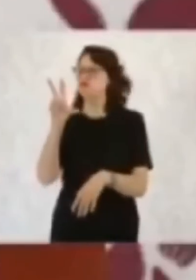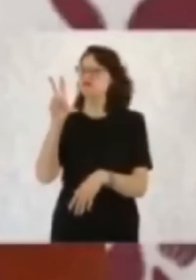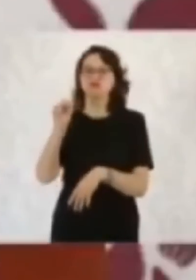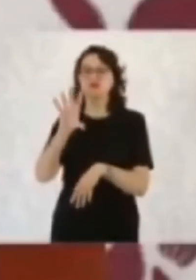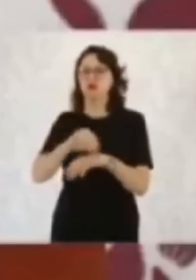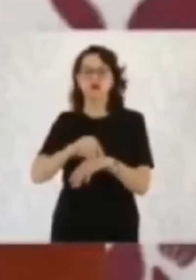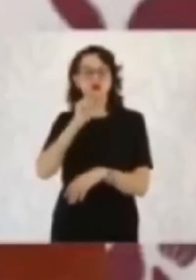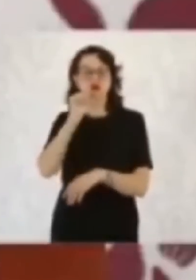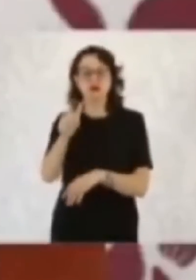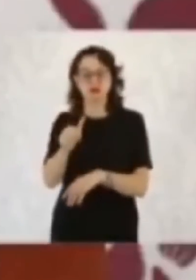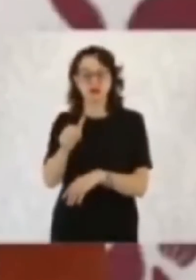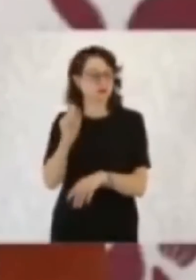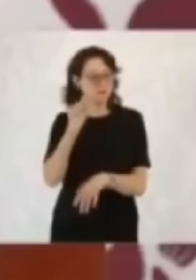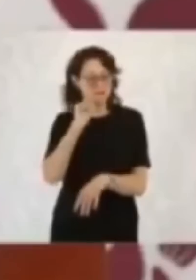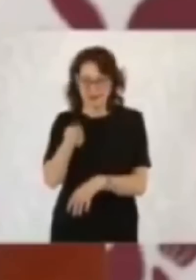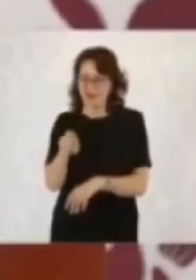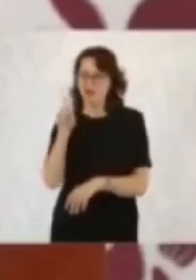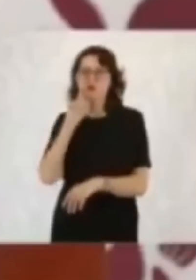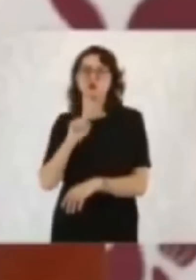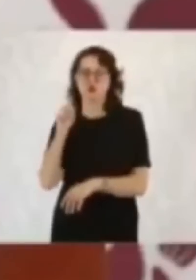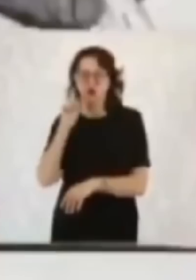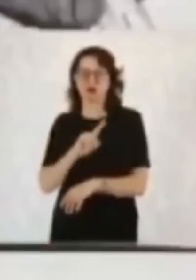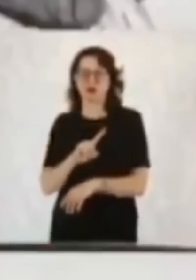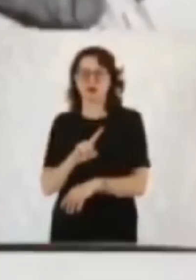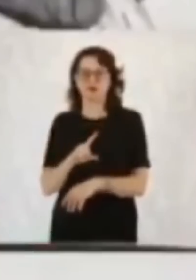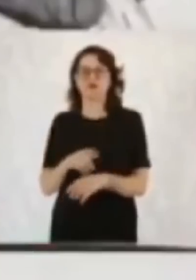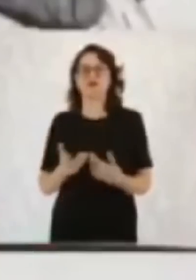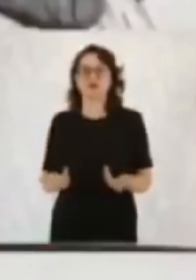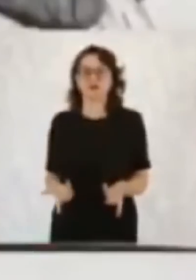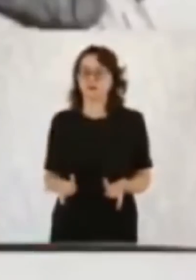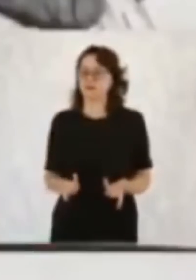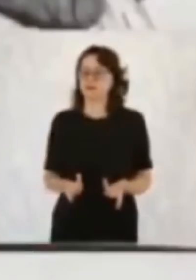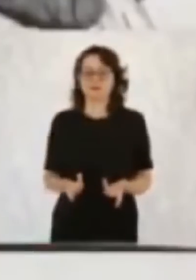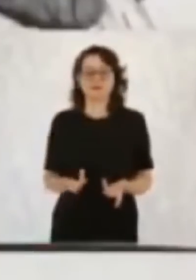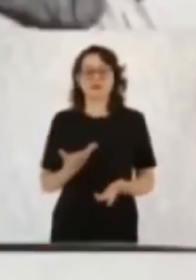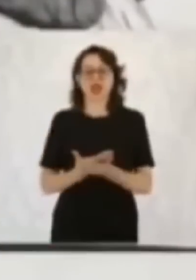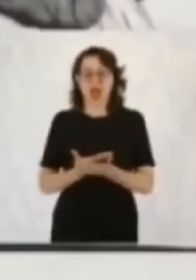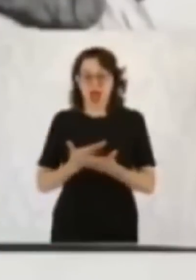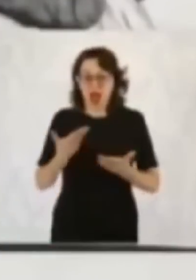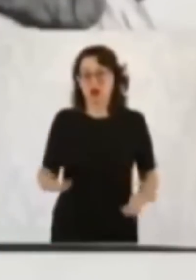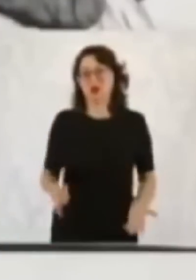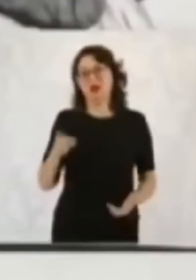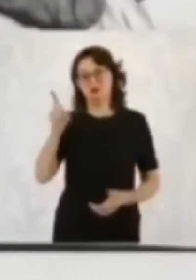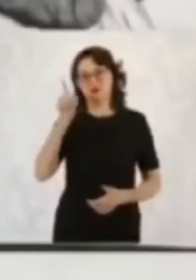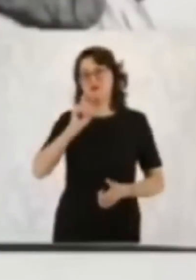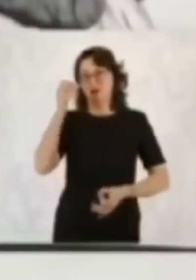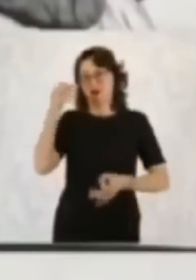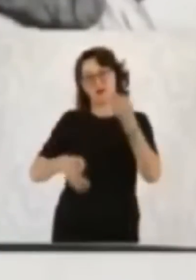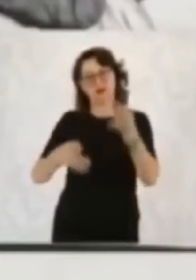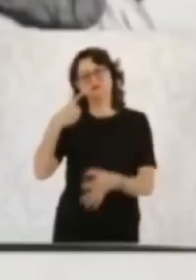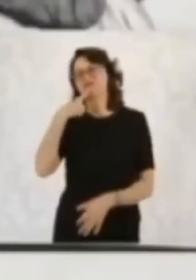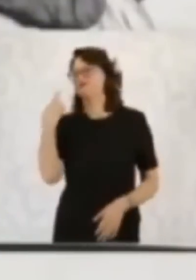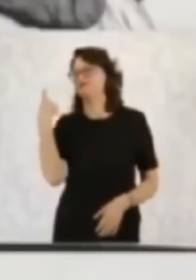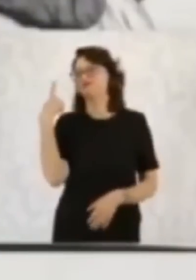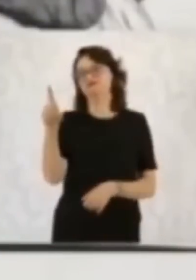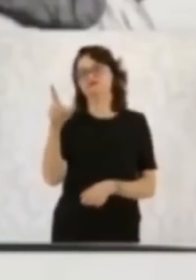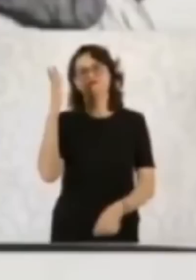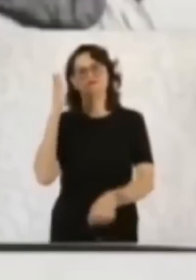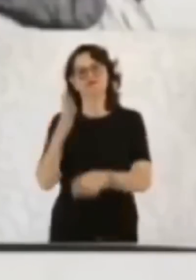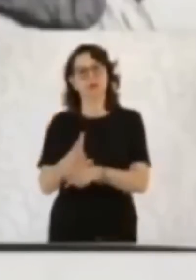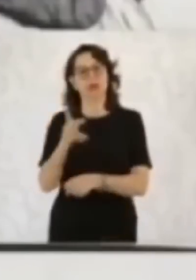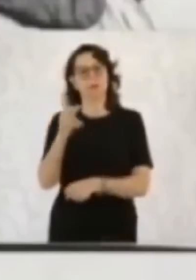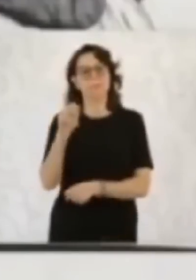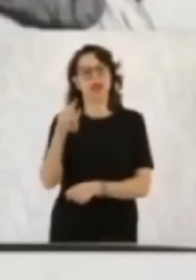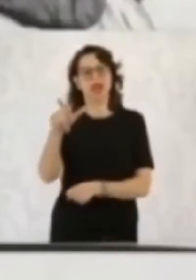distribuyeran los libros de texto en Chihuahua. Entonces ahora pues se va a presentar denuncia penal a la